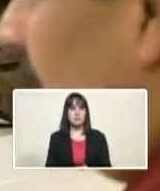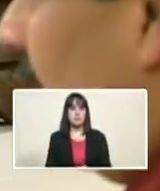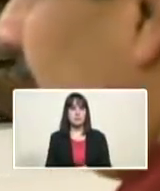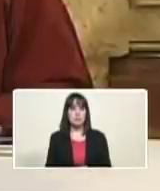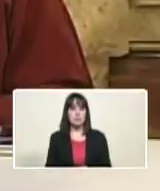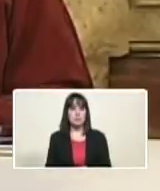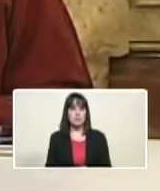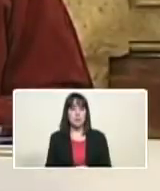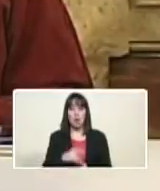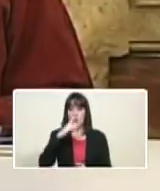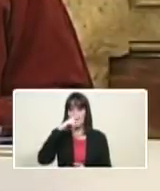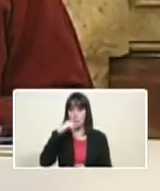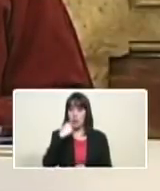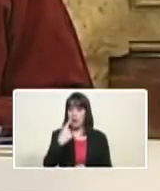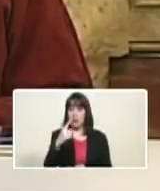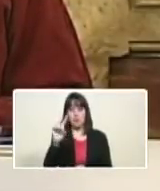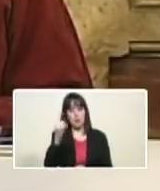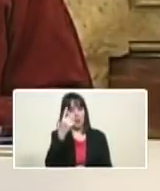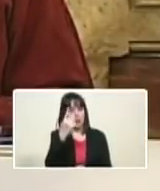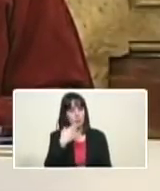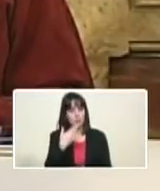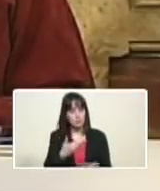Que su palabra vaya por delante.